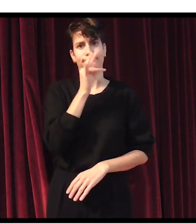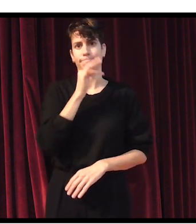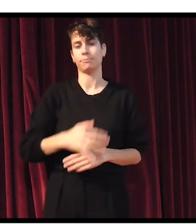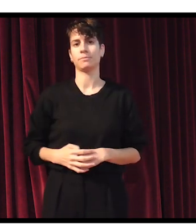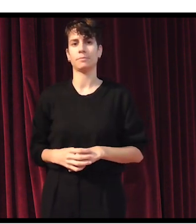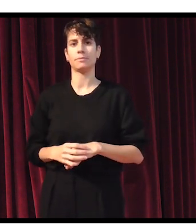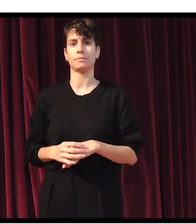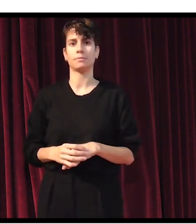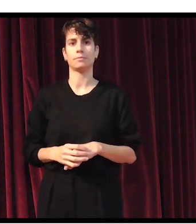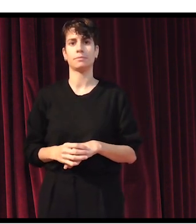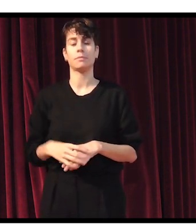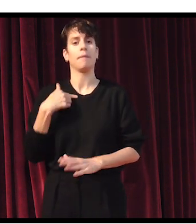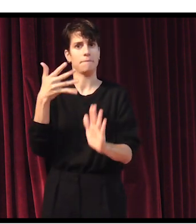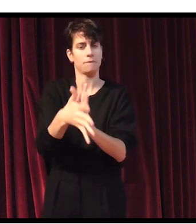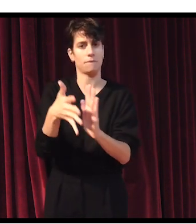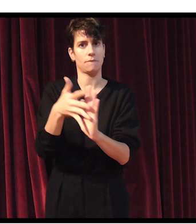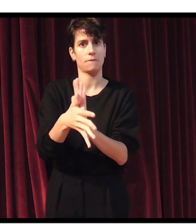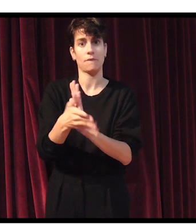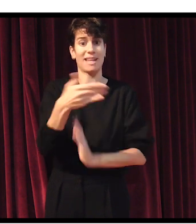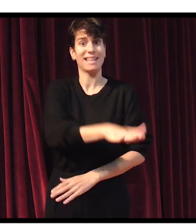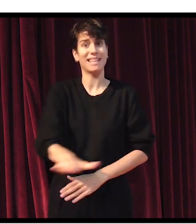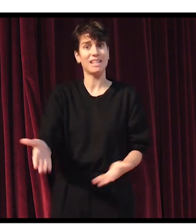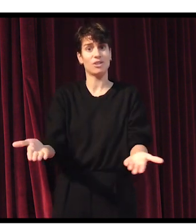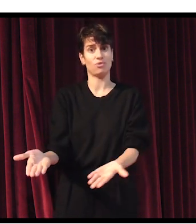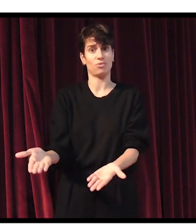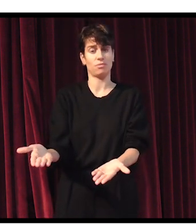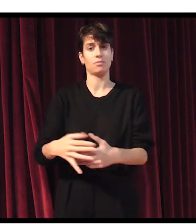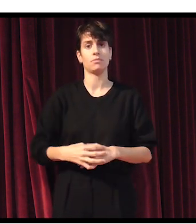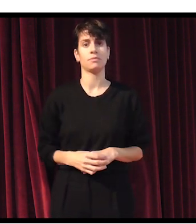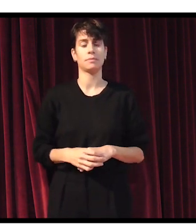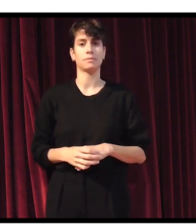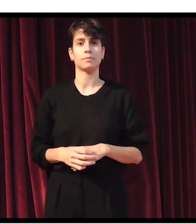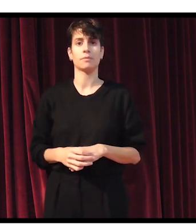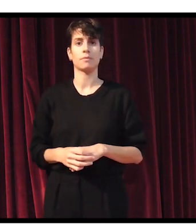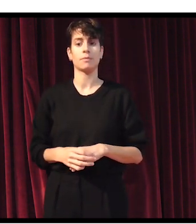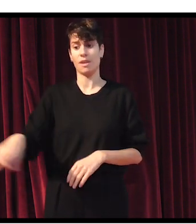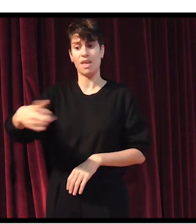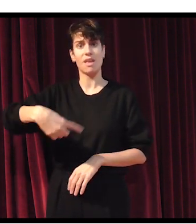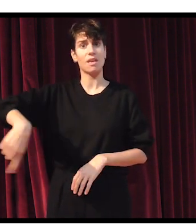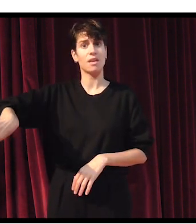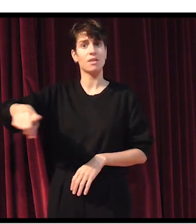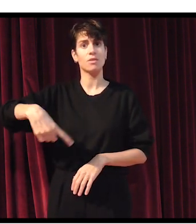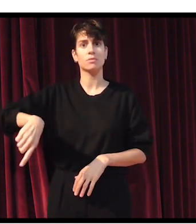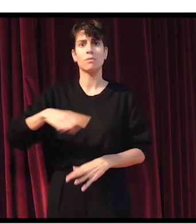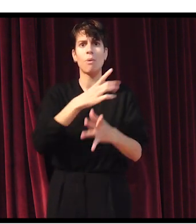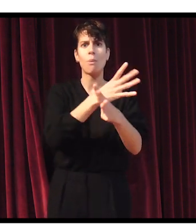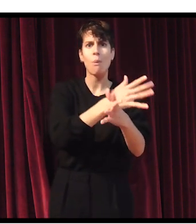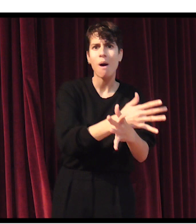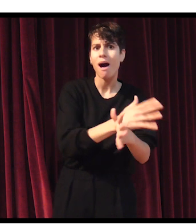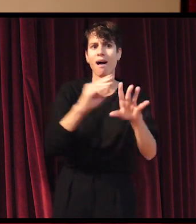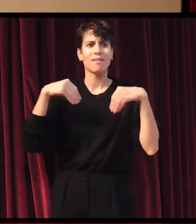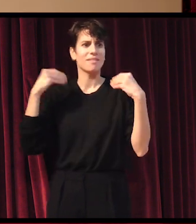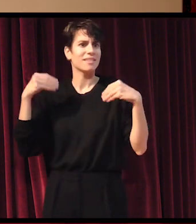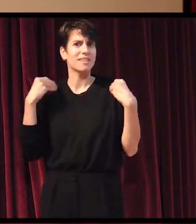En todo momento quiero destacar que son niños, estamos hablando de niños y que solamente quieren jugar, divertirse en clubes